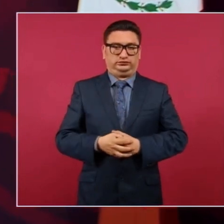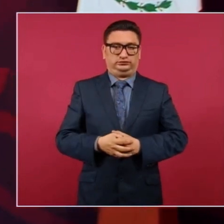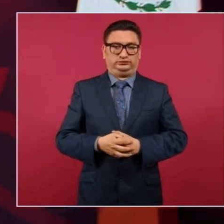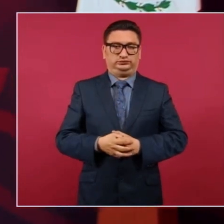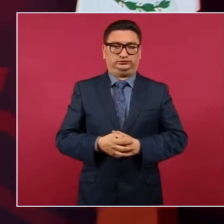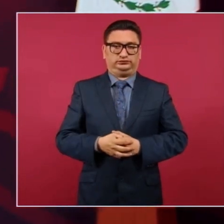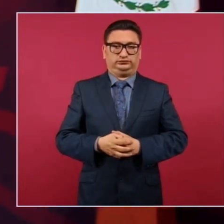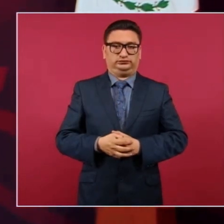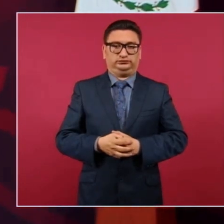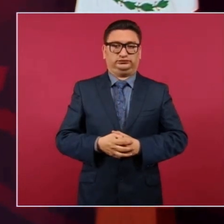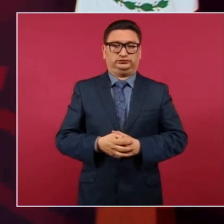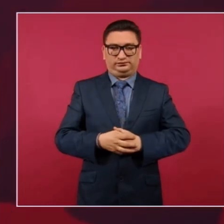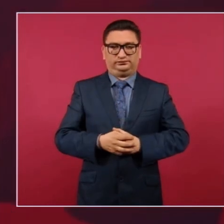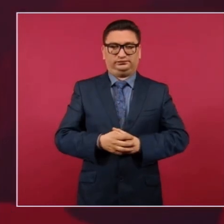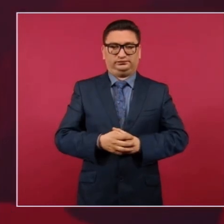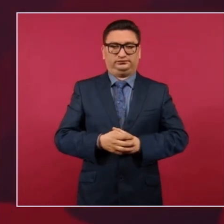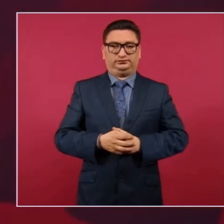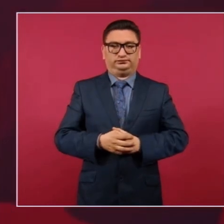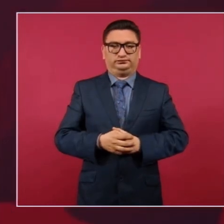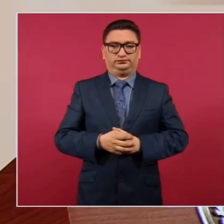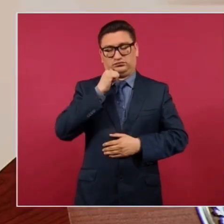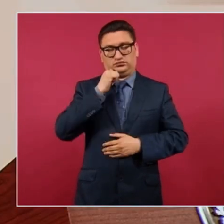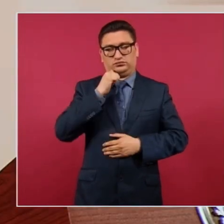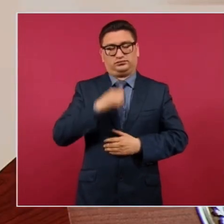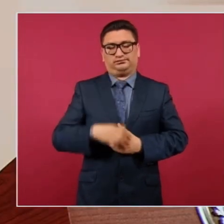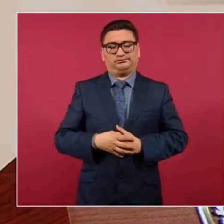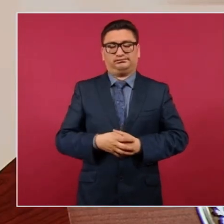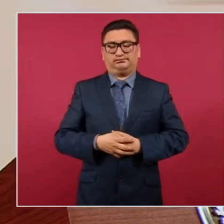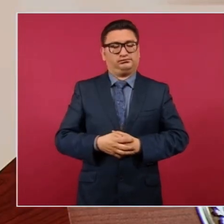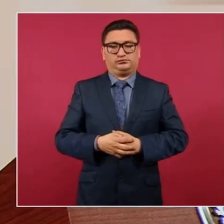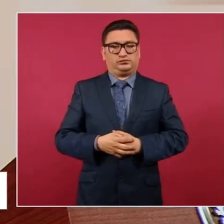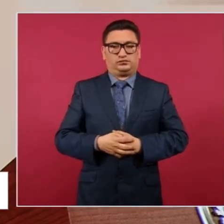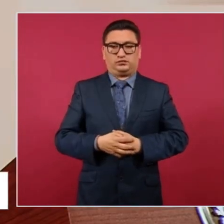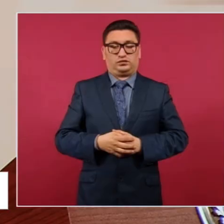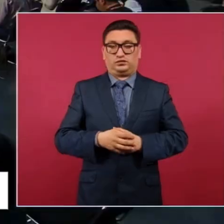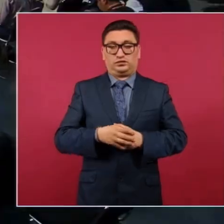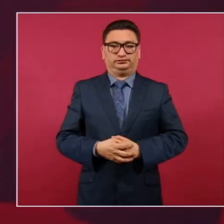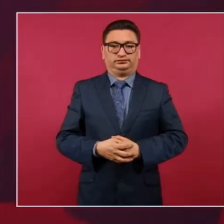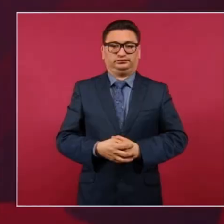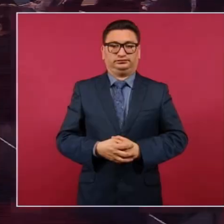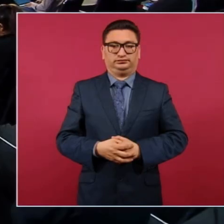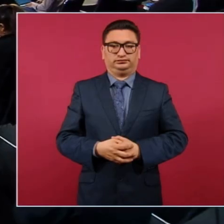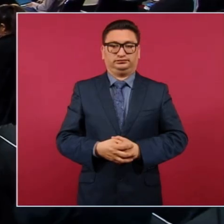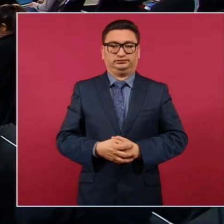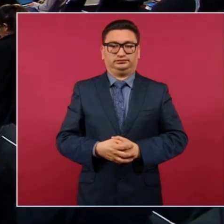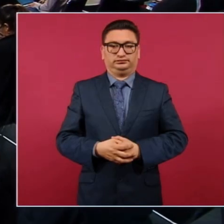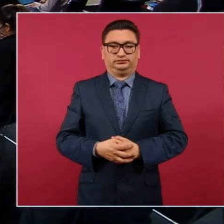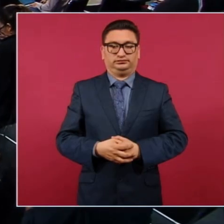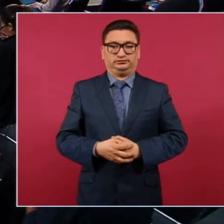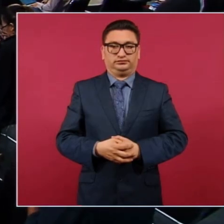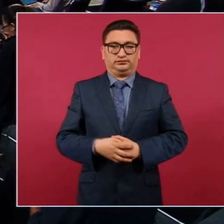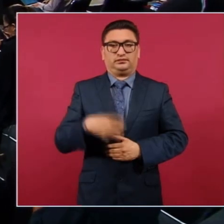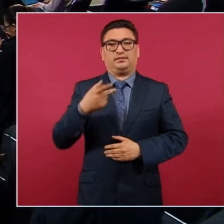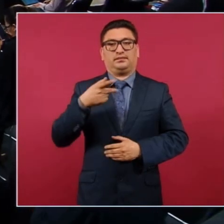los cristianos no siempre seguían las enseñanzas de Jesús, pero ya nos estamos metiendo en otras cosas.